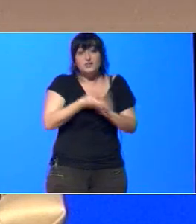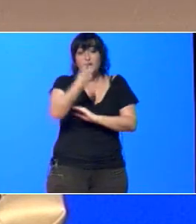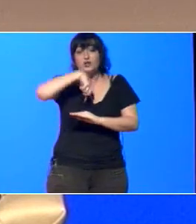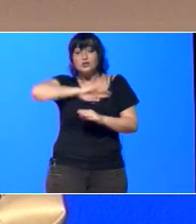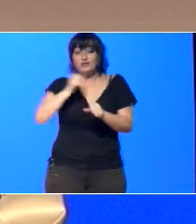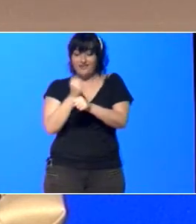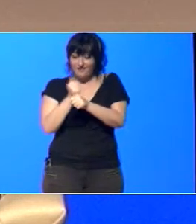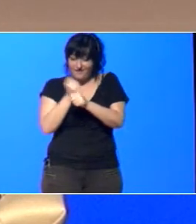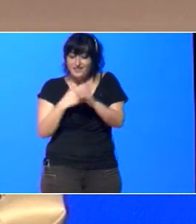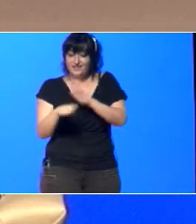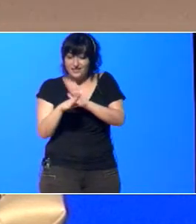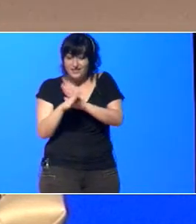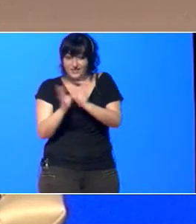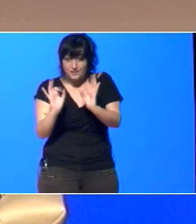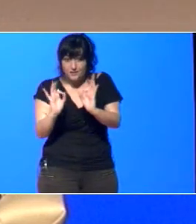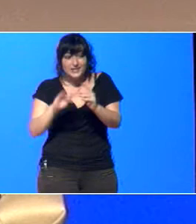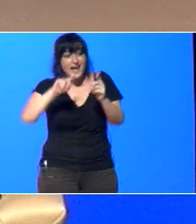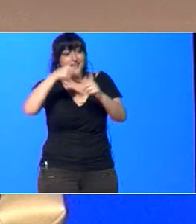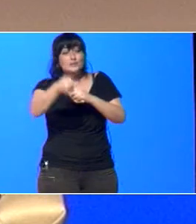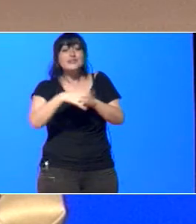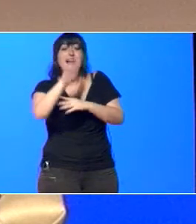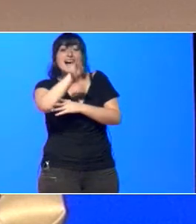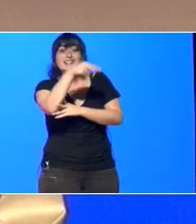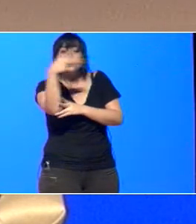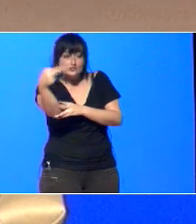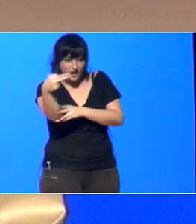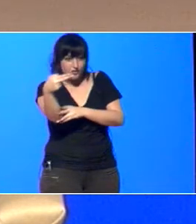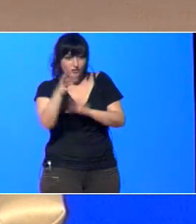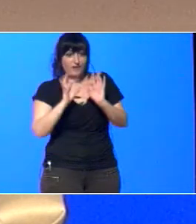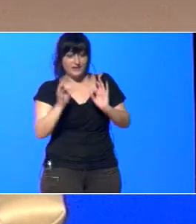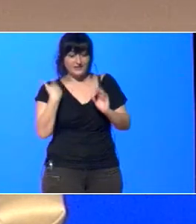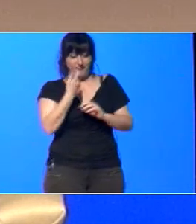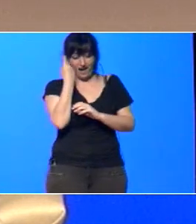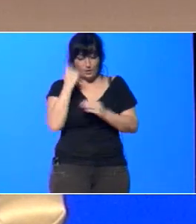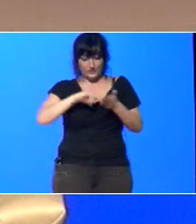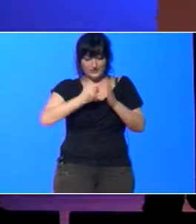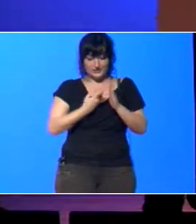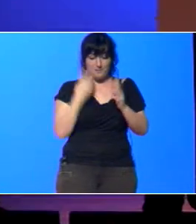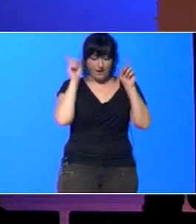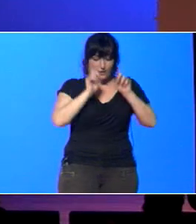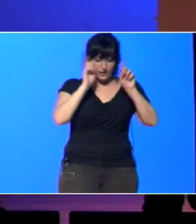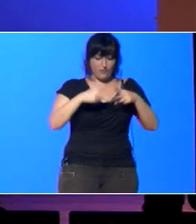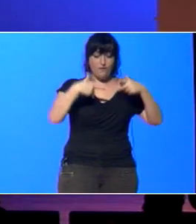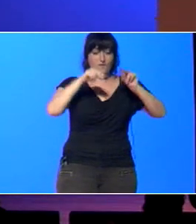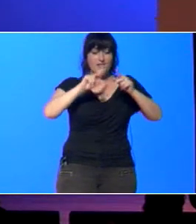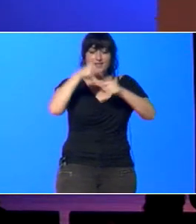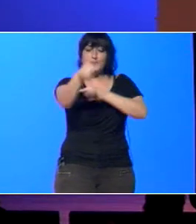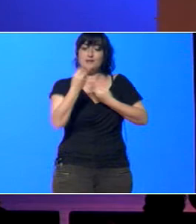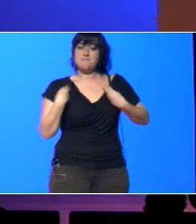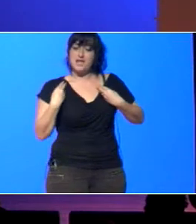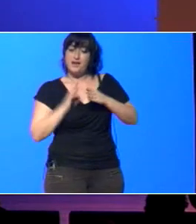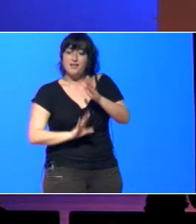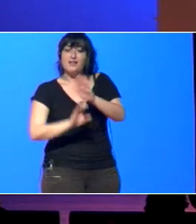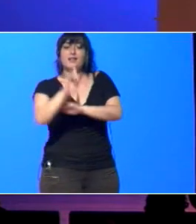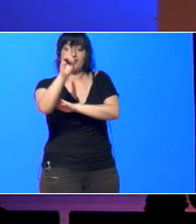que nuestros alumnos sigan saliendo del sistema educativo hacia adelante. Creo que otra, y ligado al tema curricular, otro de